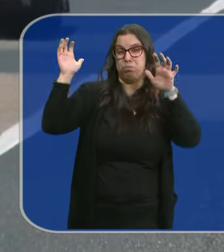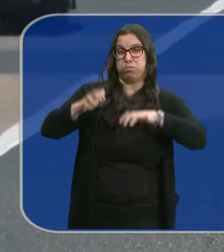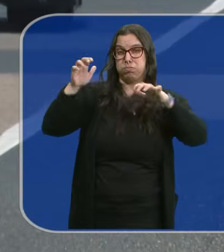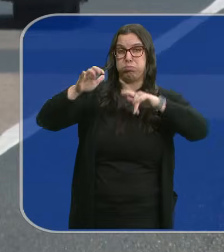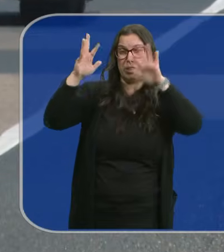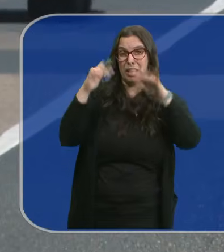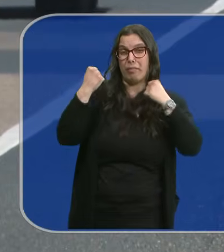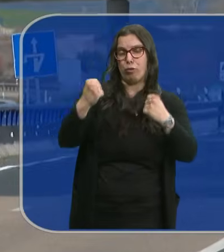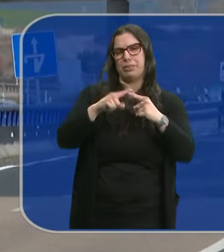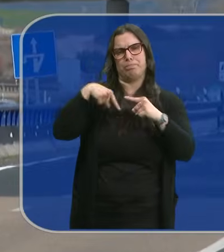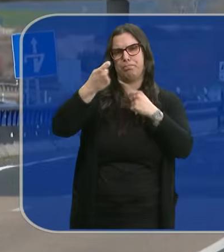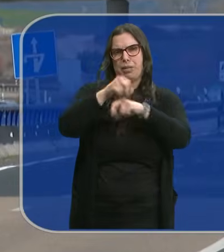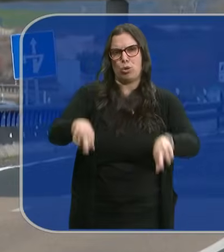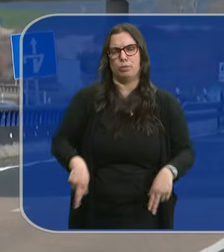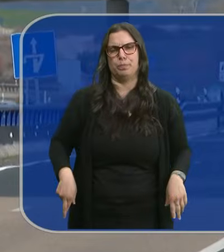y de nevadas intensas.